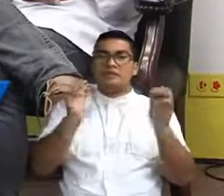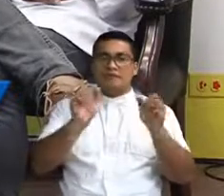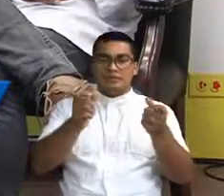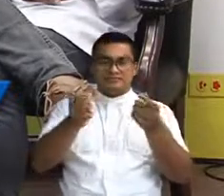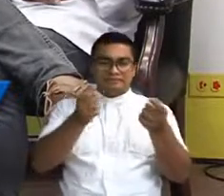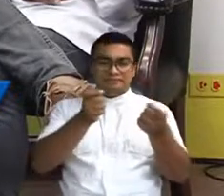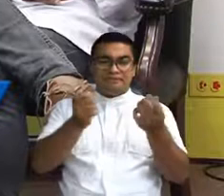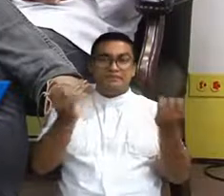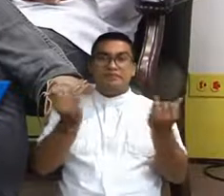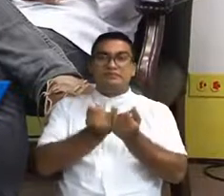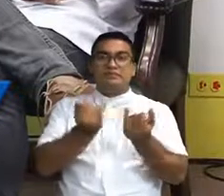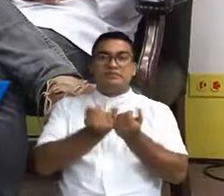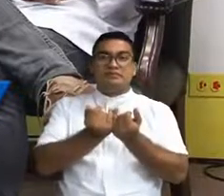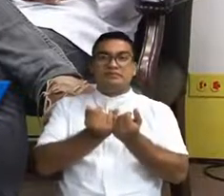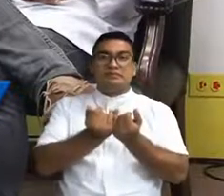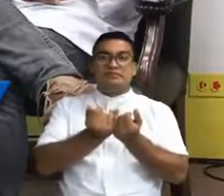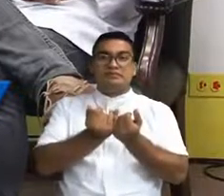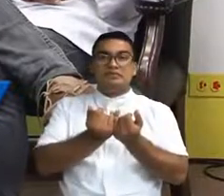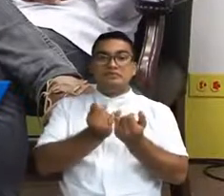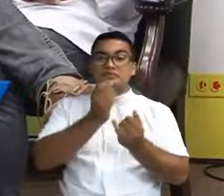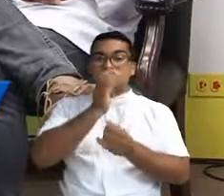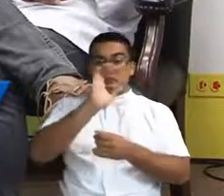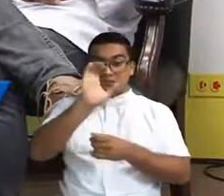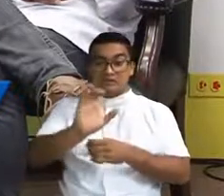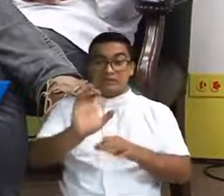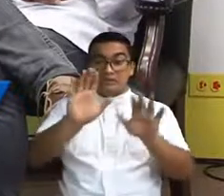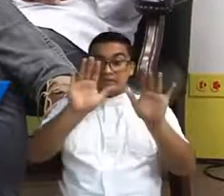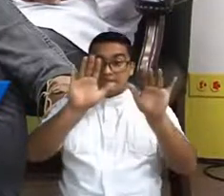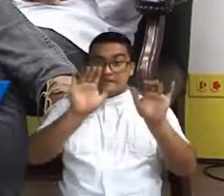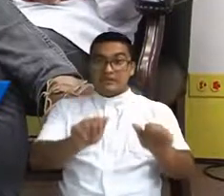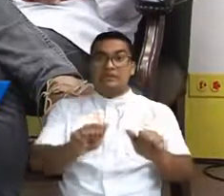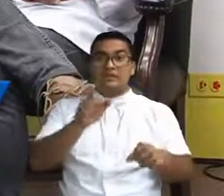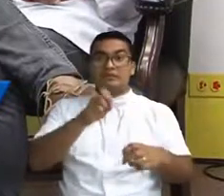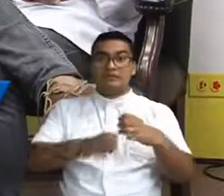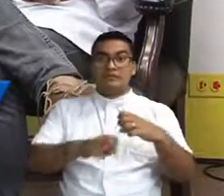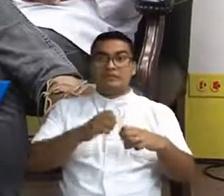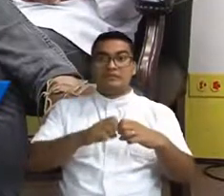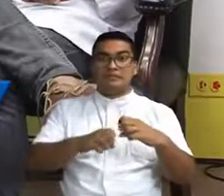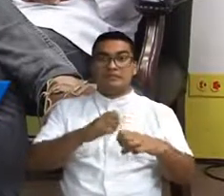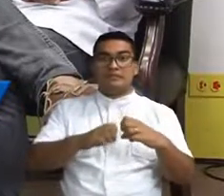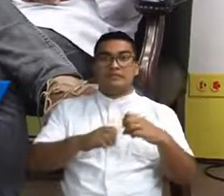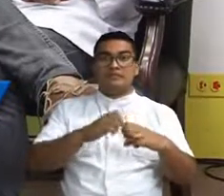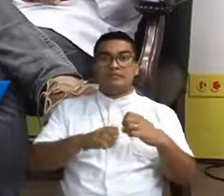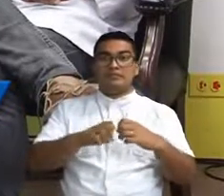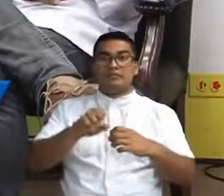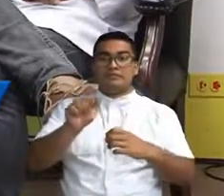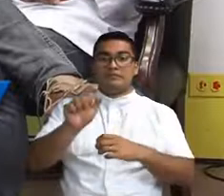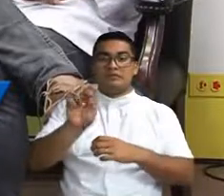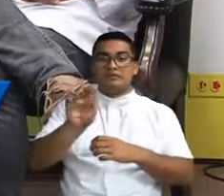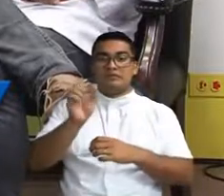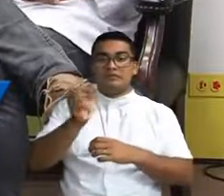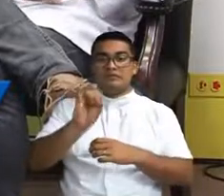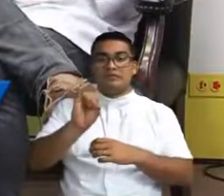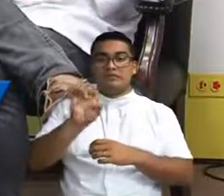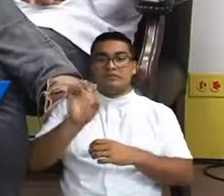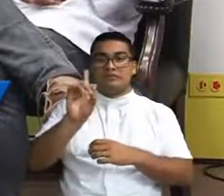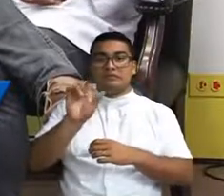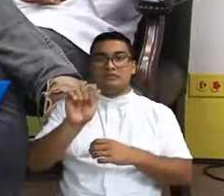un poco o cómo determinarlo cuando un niño está ya presentando el síntoma, el trastorno de la ansiedad?